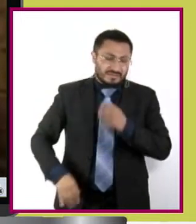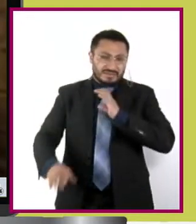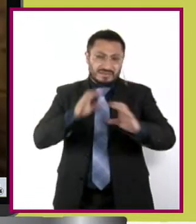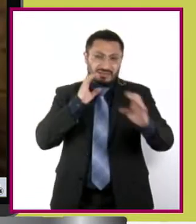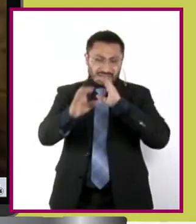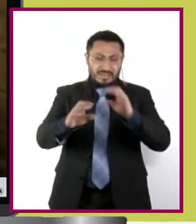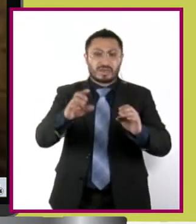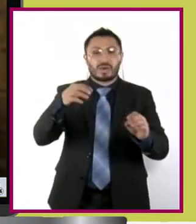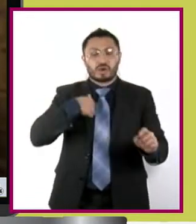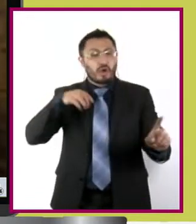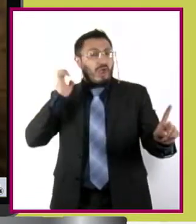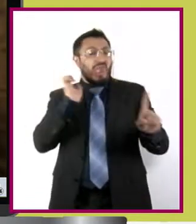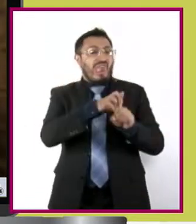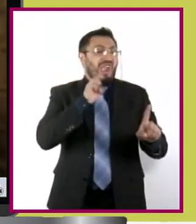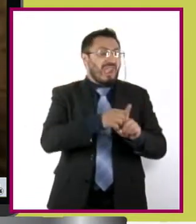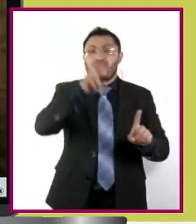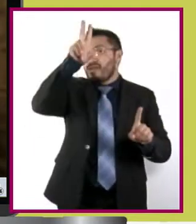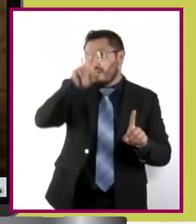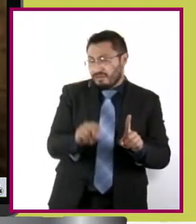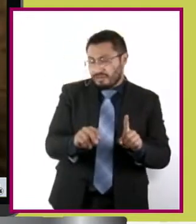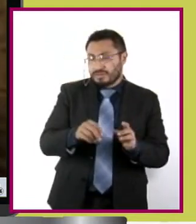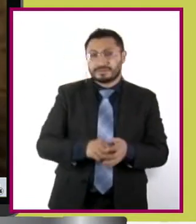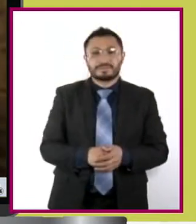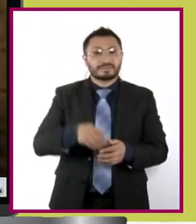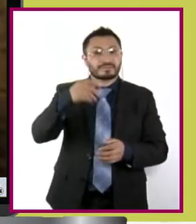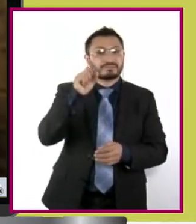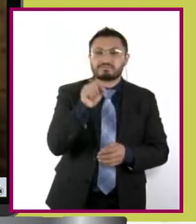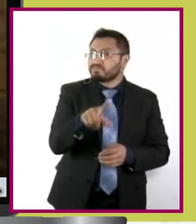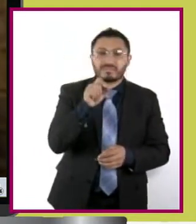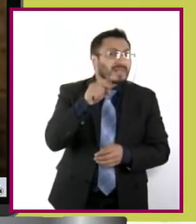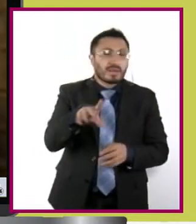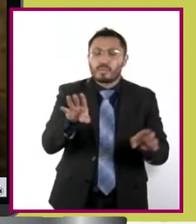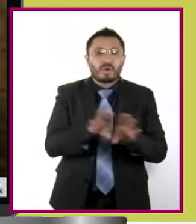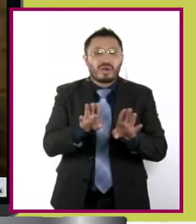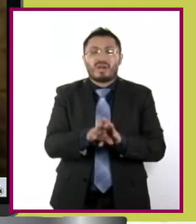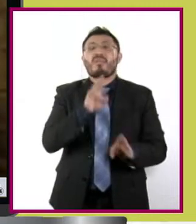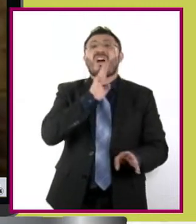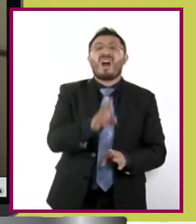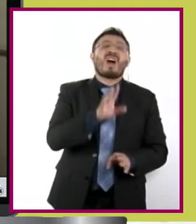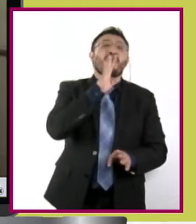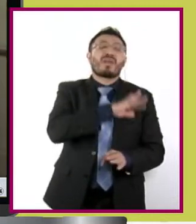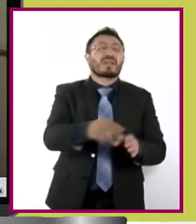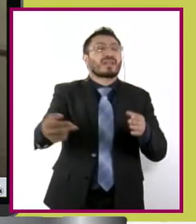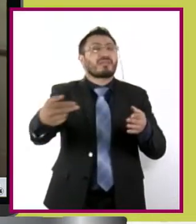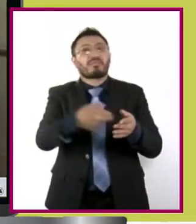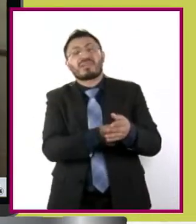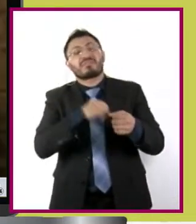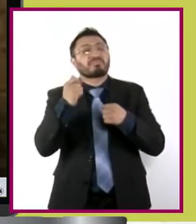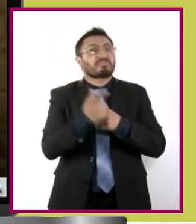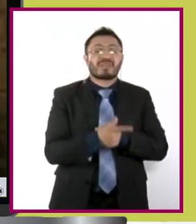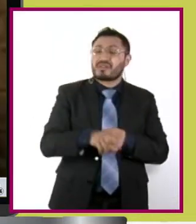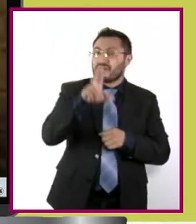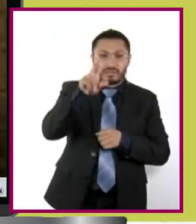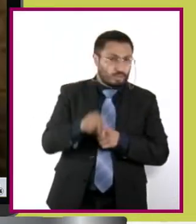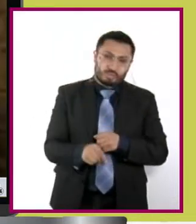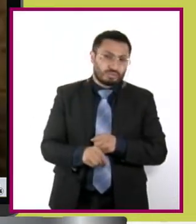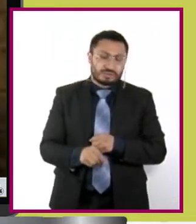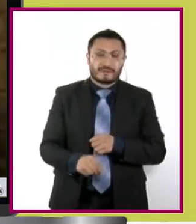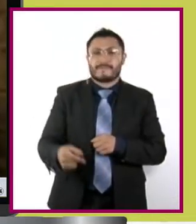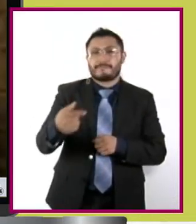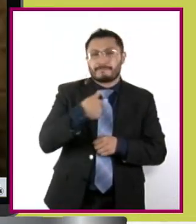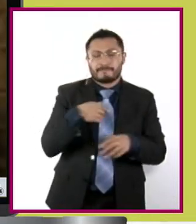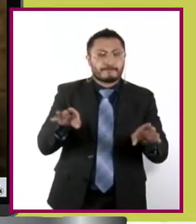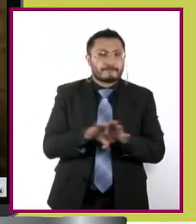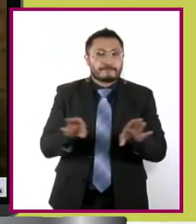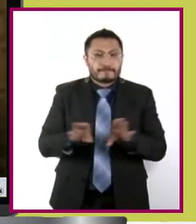no estoy engañando, ni tampoco estoy diciendo un mensaje para esconder otro, sino que estoy